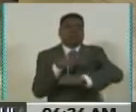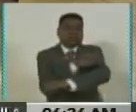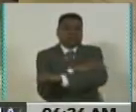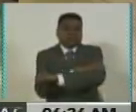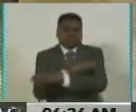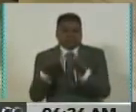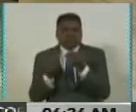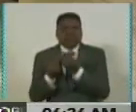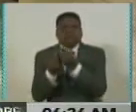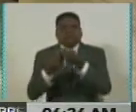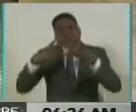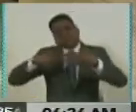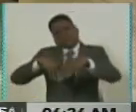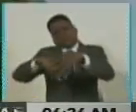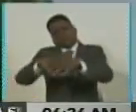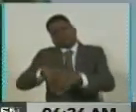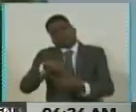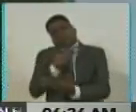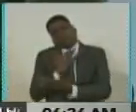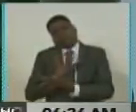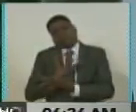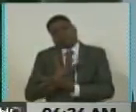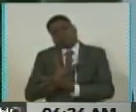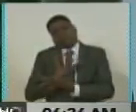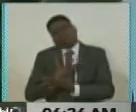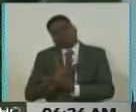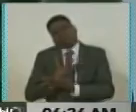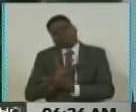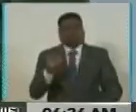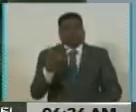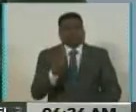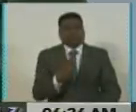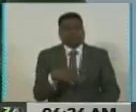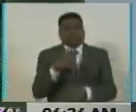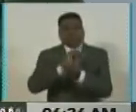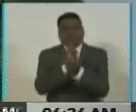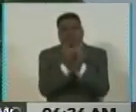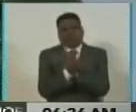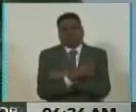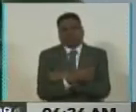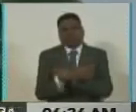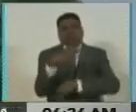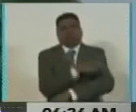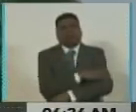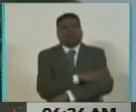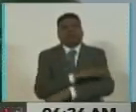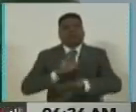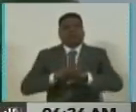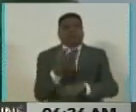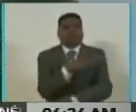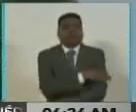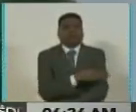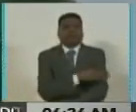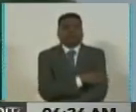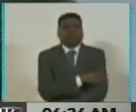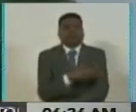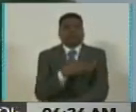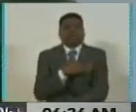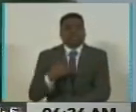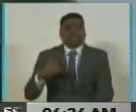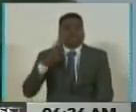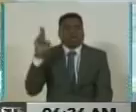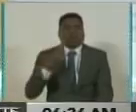en las marchas, se ha como que desilusionado de ese liderazgo. Realmente se estaría reestructurando la oposición, porque la oposición quiere utilizar